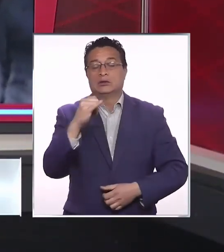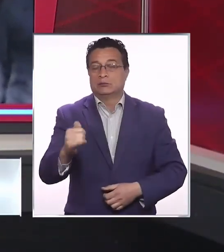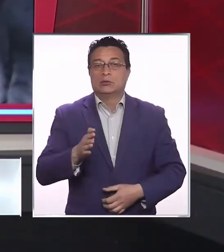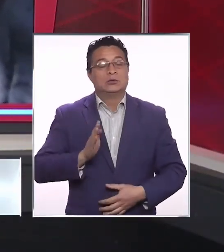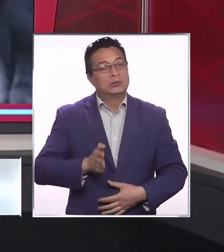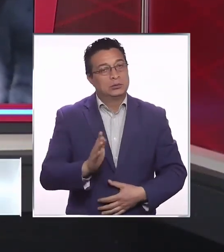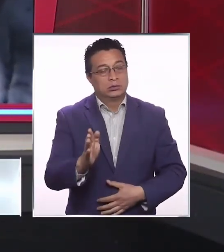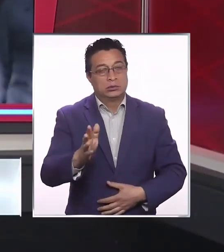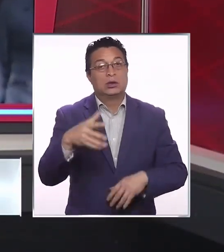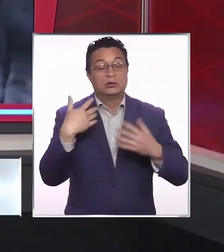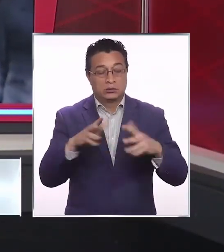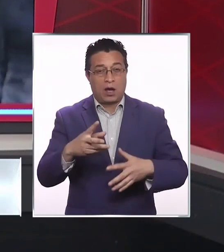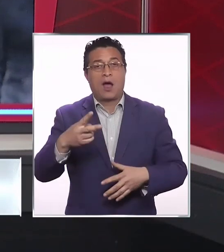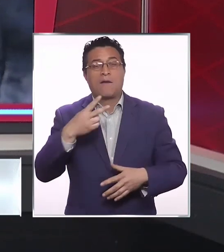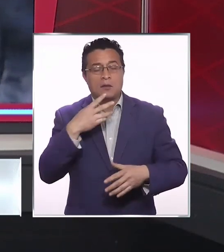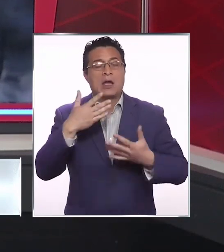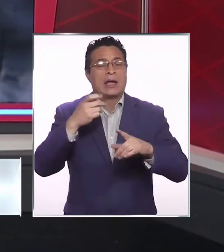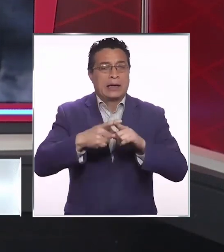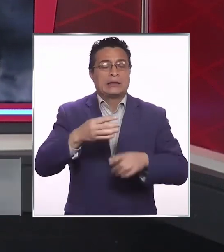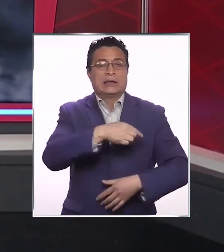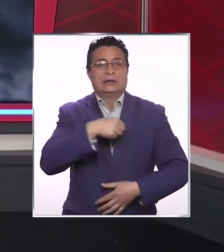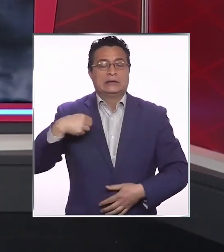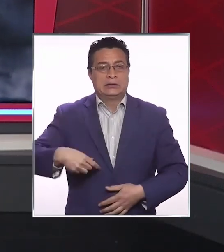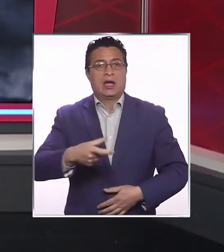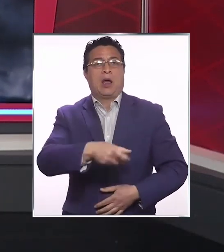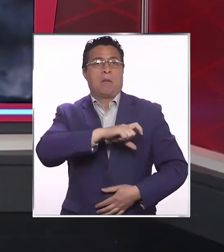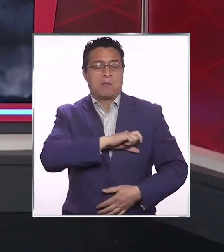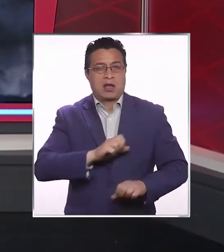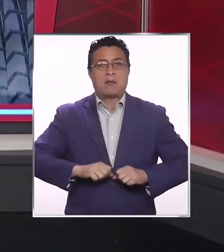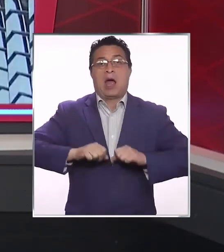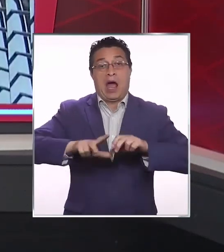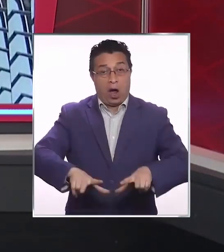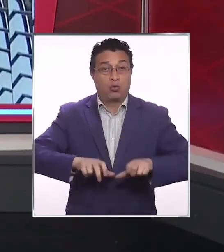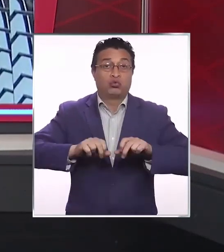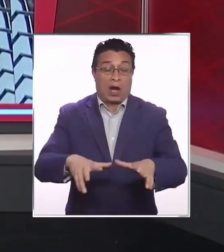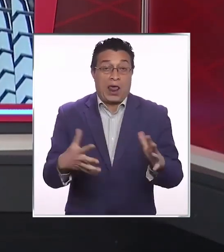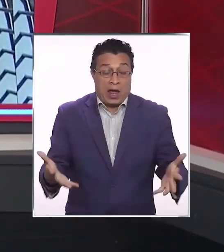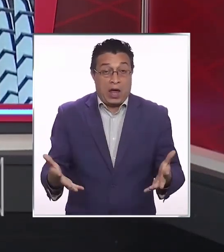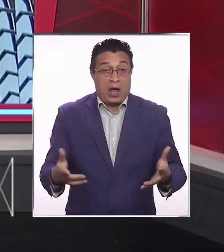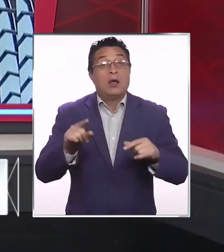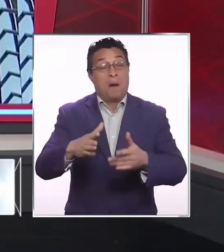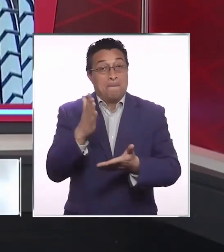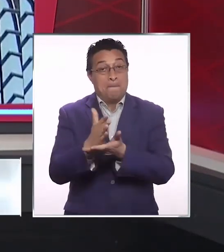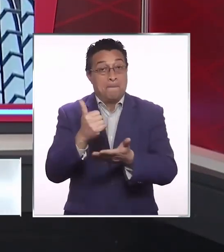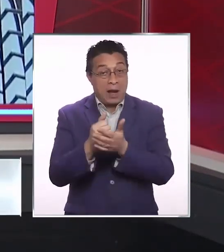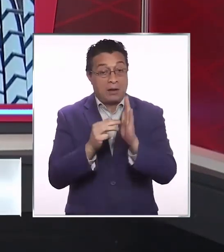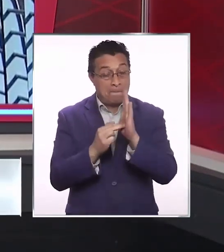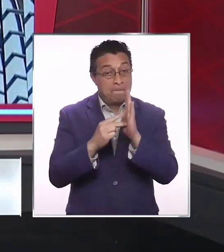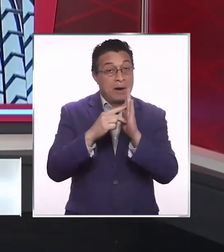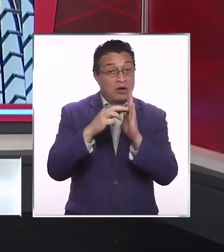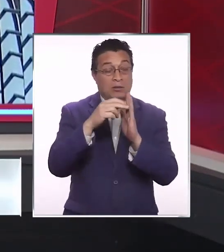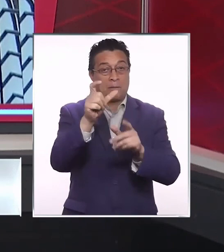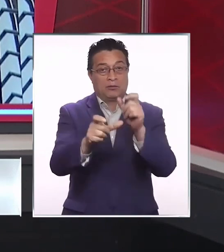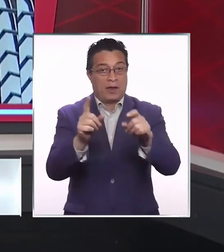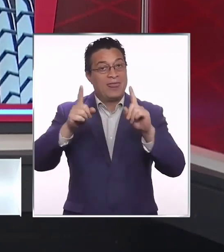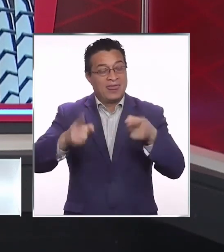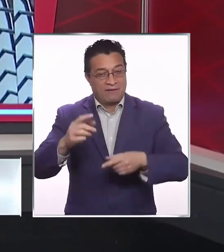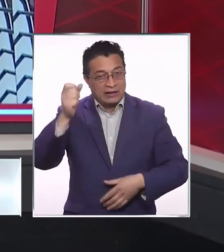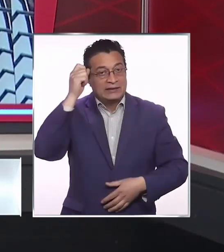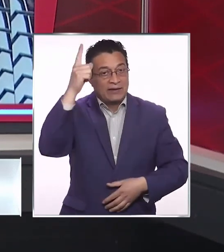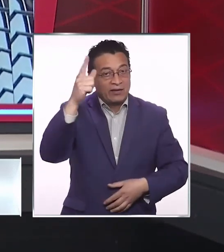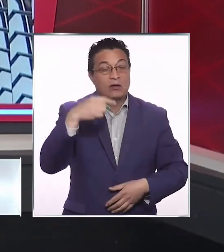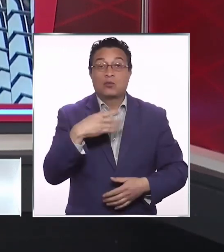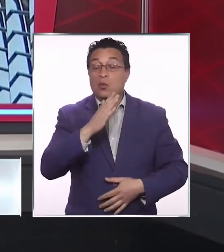siempre presente. Lo han vivido países como China, España o Australia, por ejemplo. Y ante el plan paso a paso, la gente debe